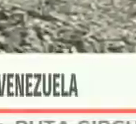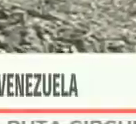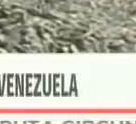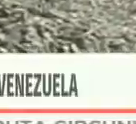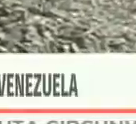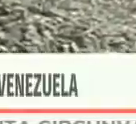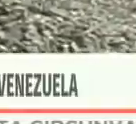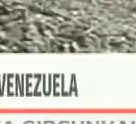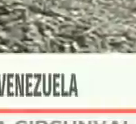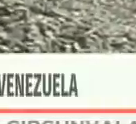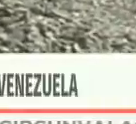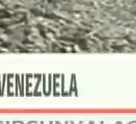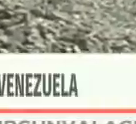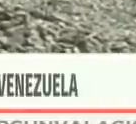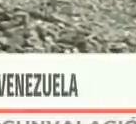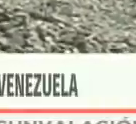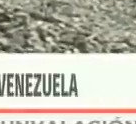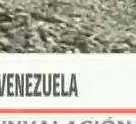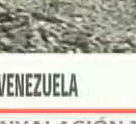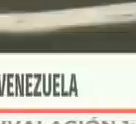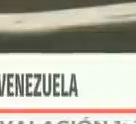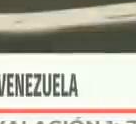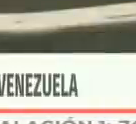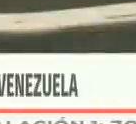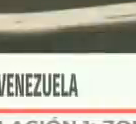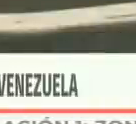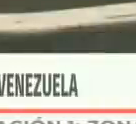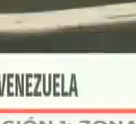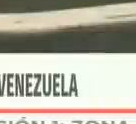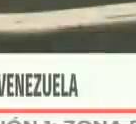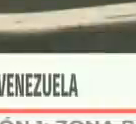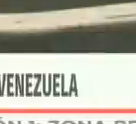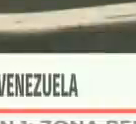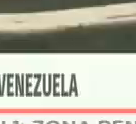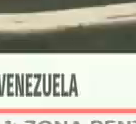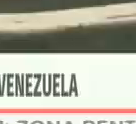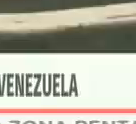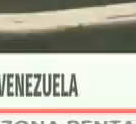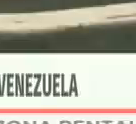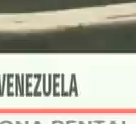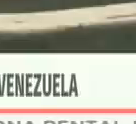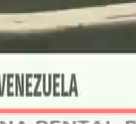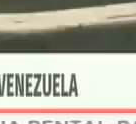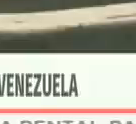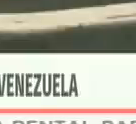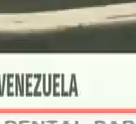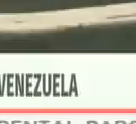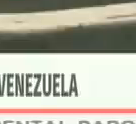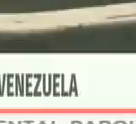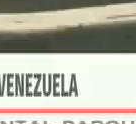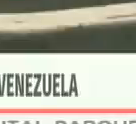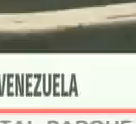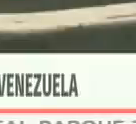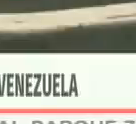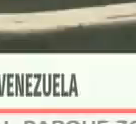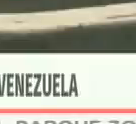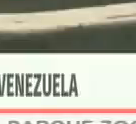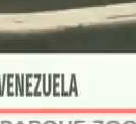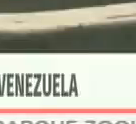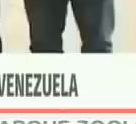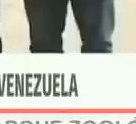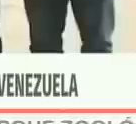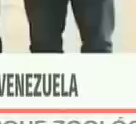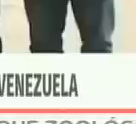los detalles de este trabajo que vamos a realizar, camarada presidente. Primero que nada, gracias, señor presidente, por todo lo que nos está dando